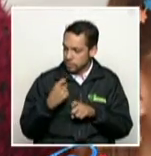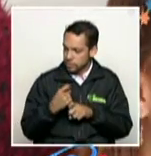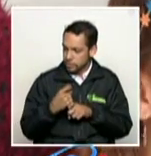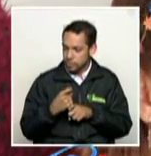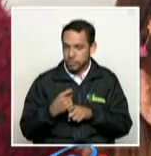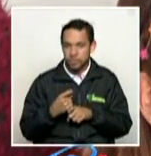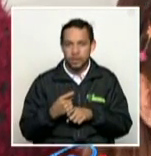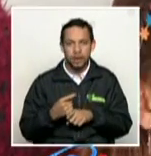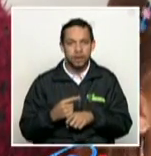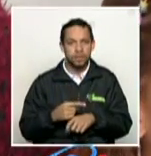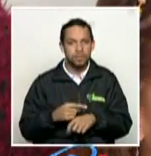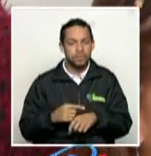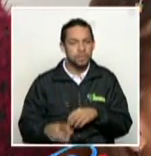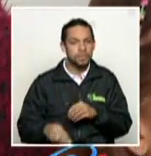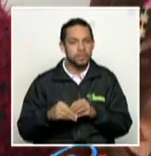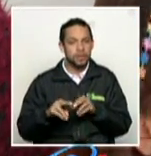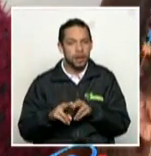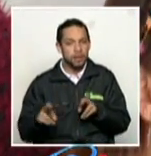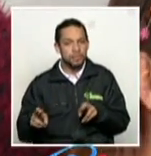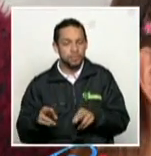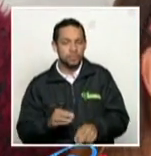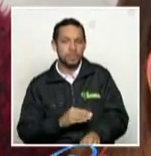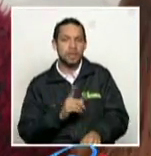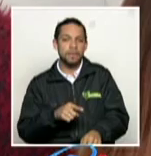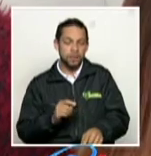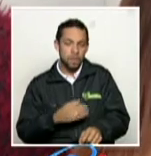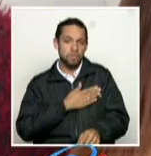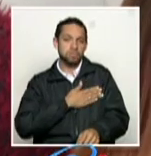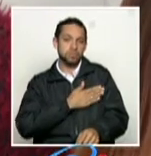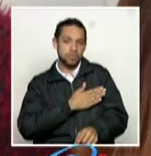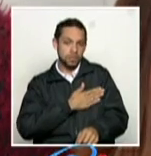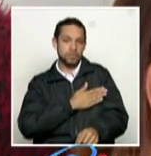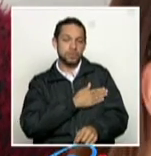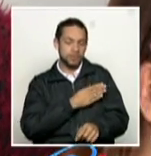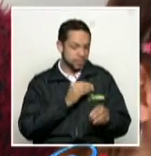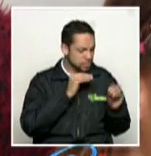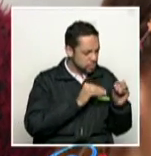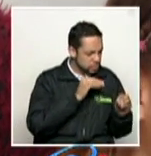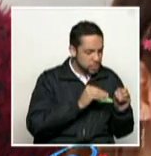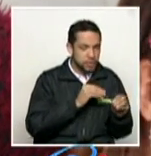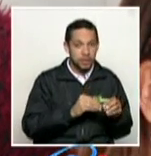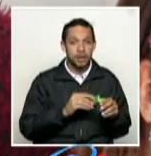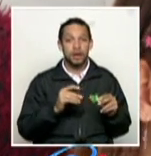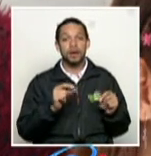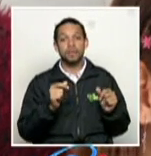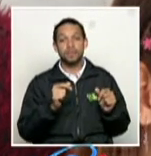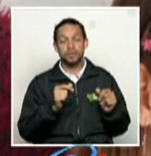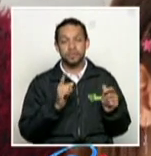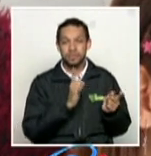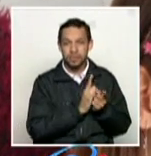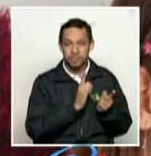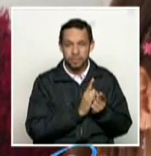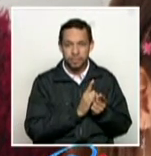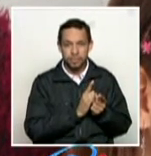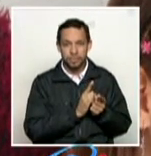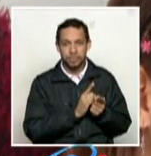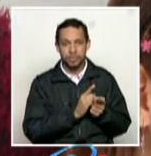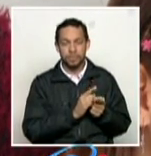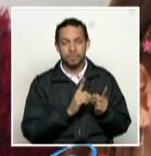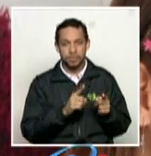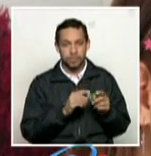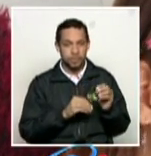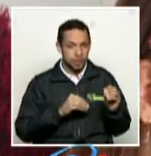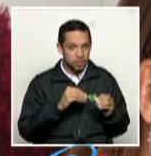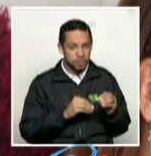larga porque se le bajó mucho la presión durante uh-huh. el procedimiento, salió con taquicardia. Y